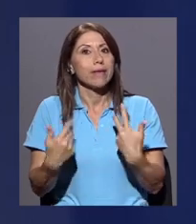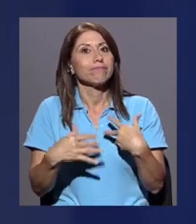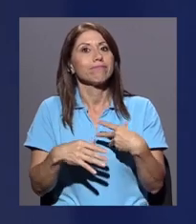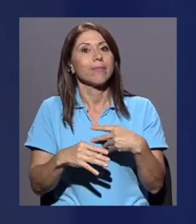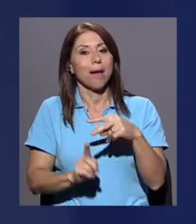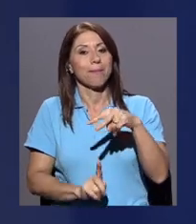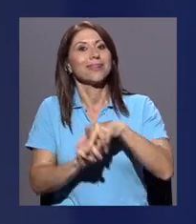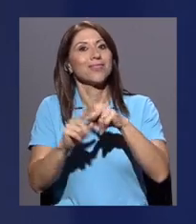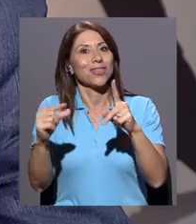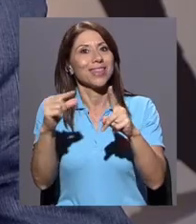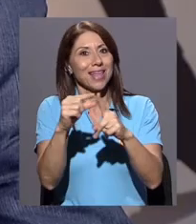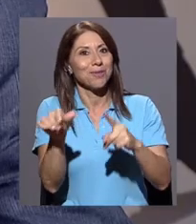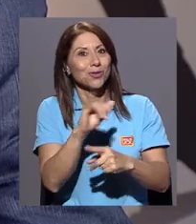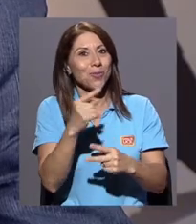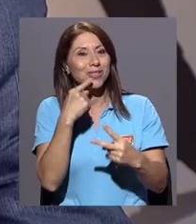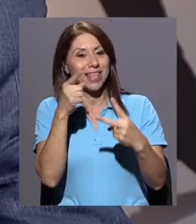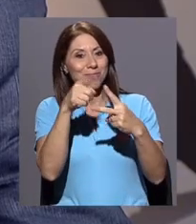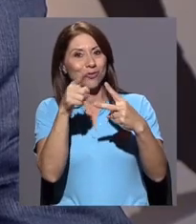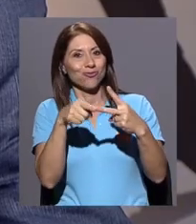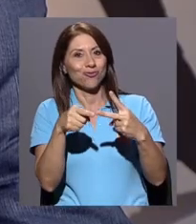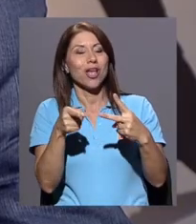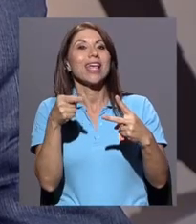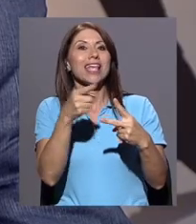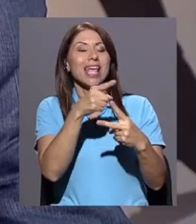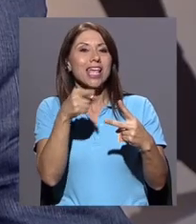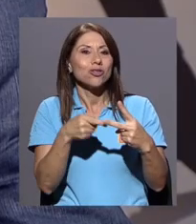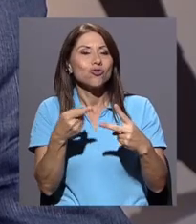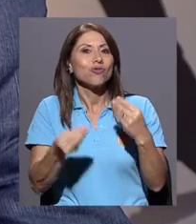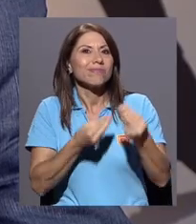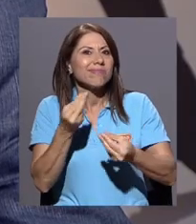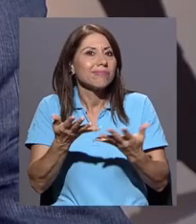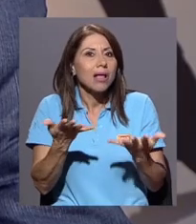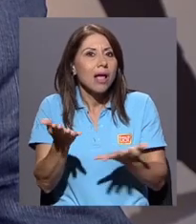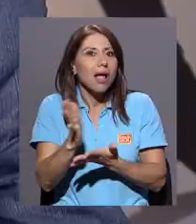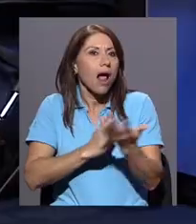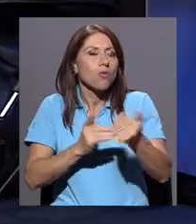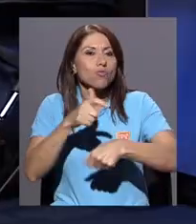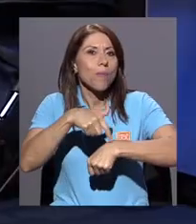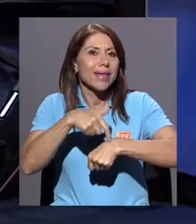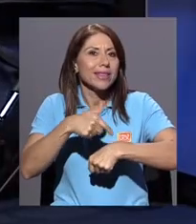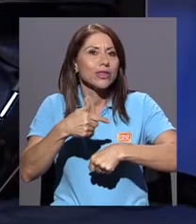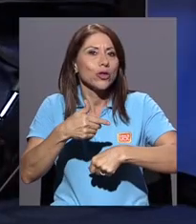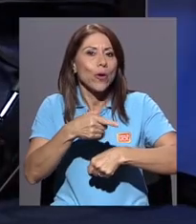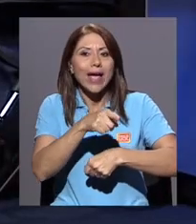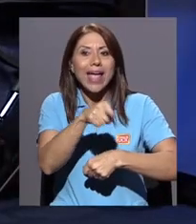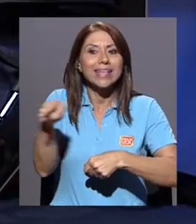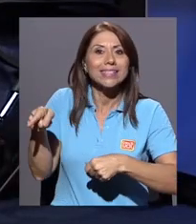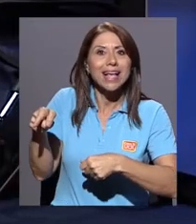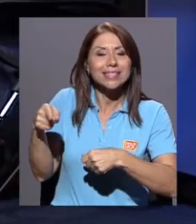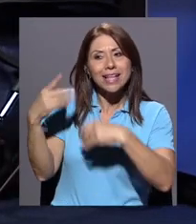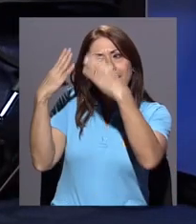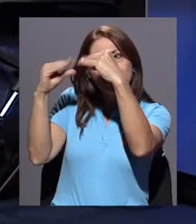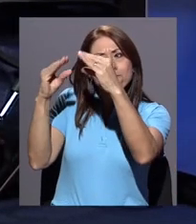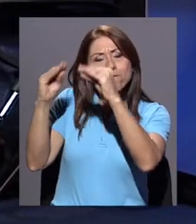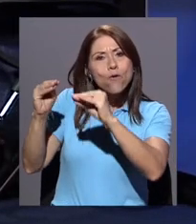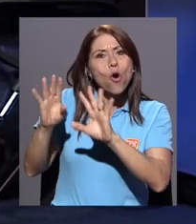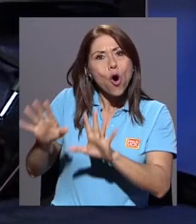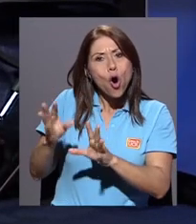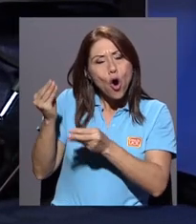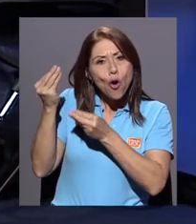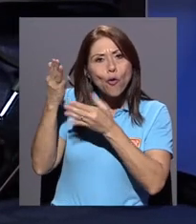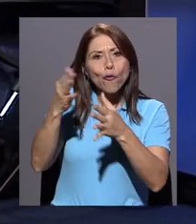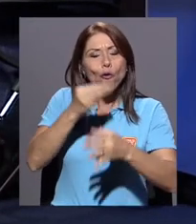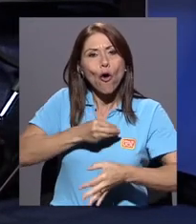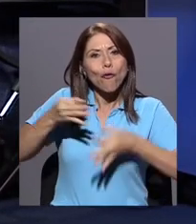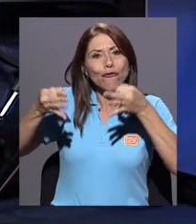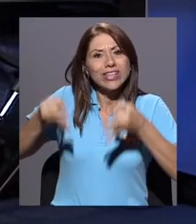aparición de términos como estos, que de alguna manera colisionan con que en un momento determinado esas fuentes oficiales pueden